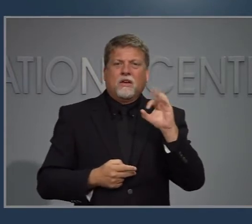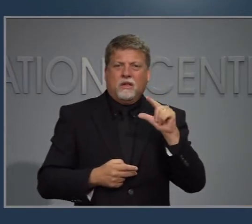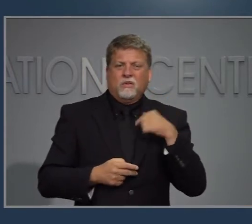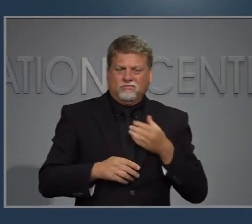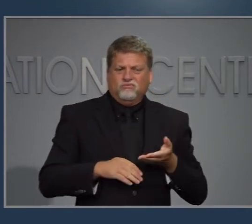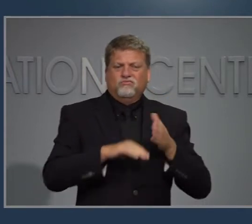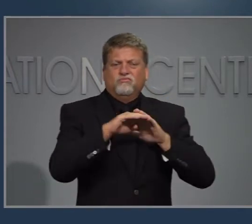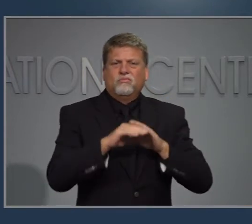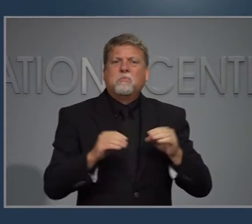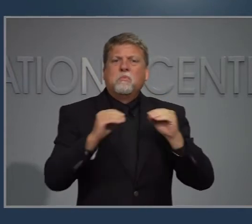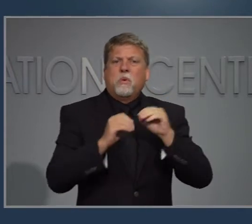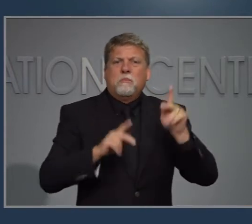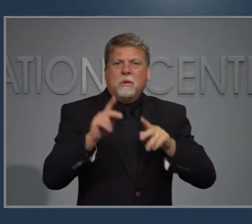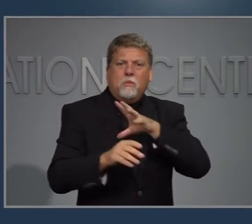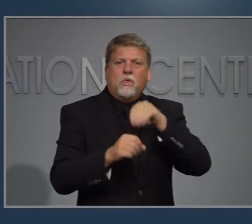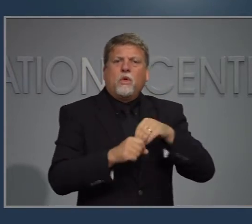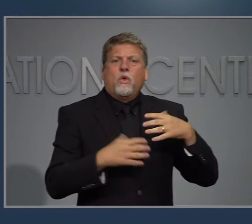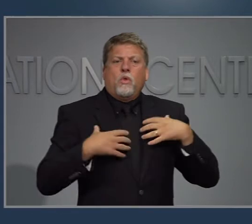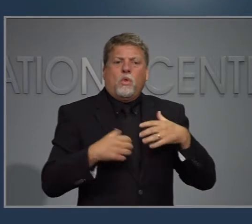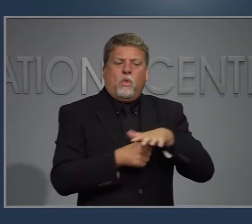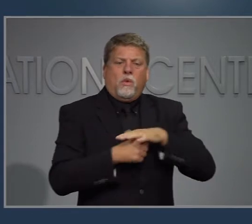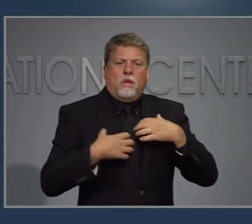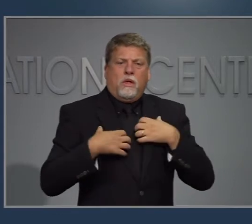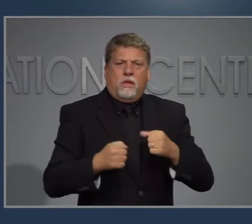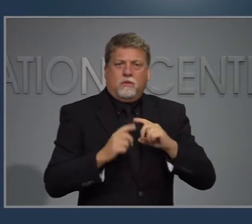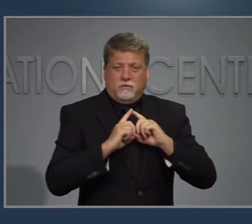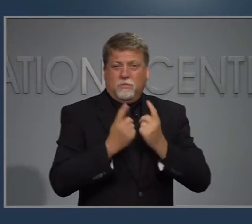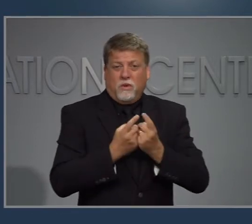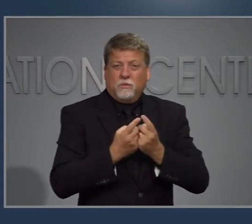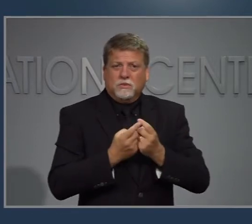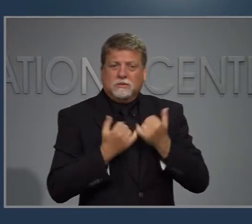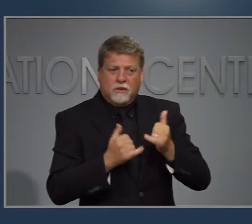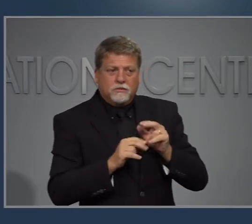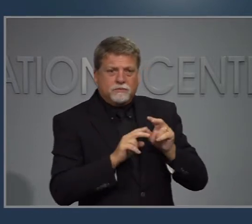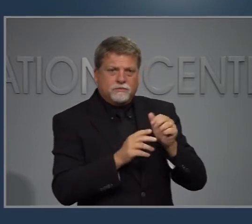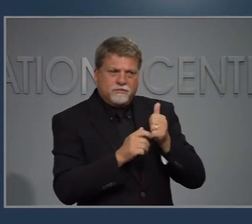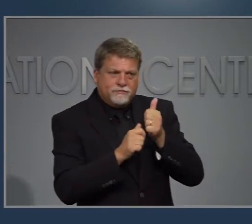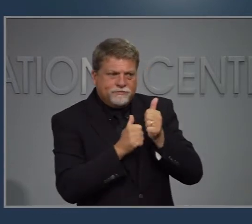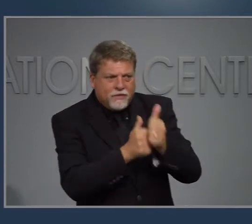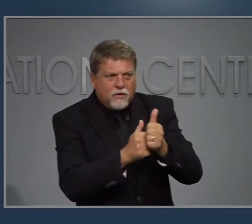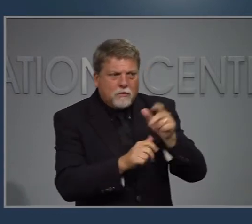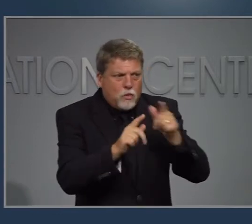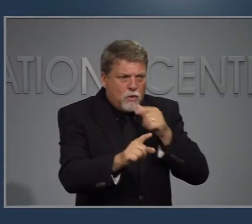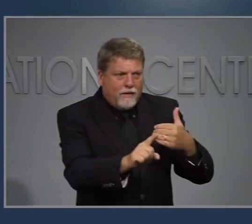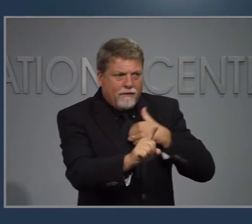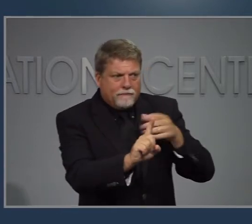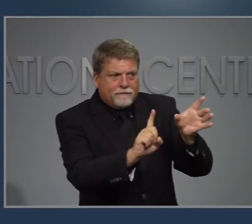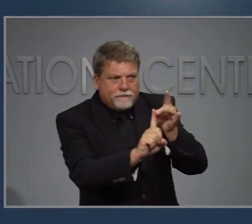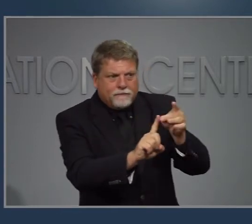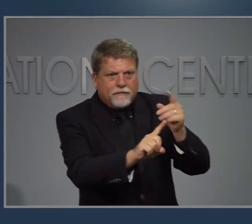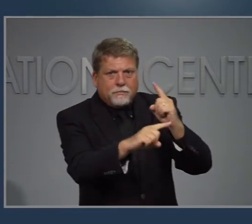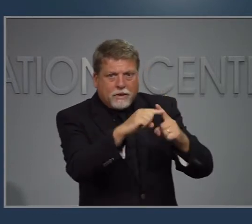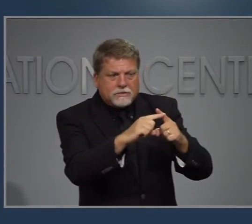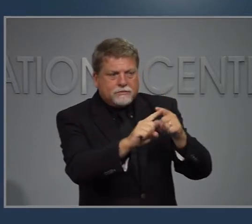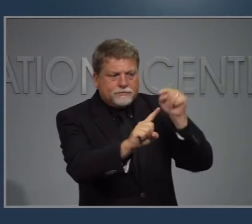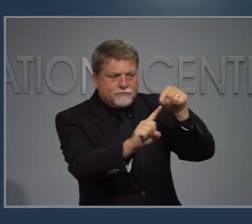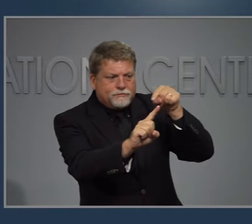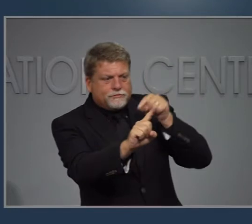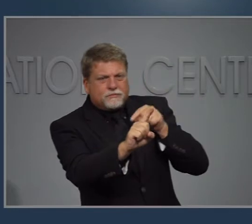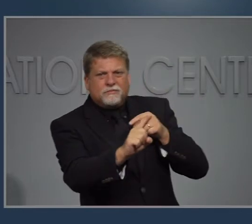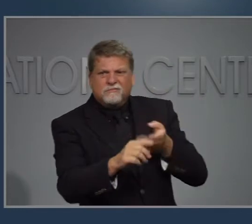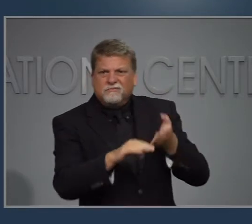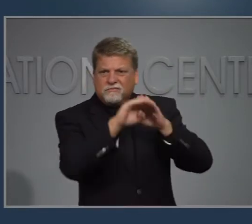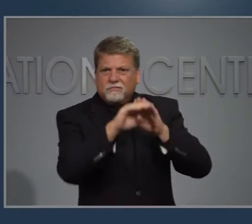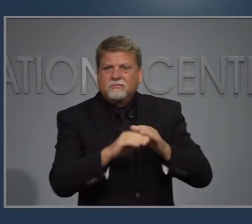y poder ayudar en los esfuerzos de departamentos locales. El EPP está estable,